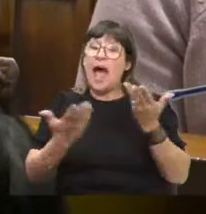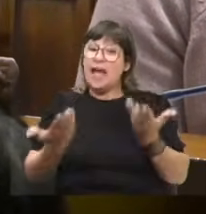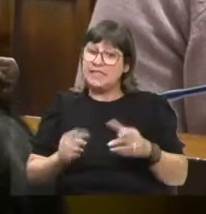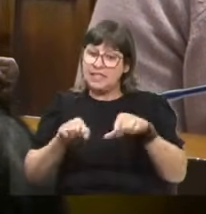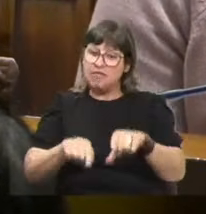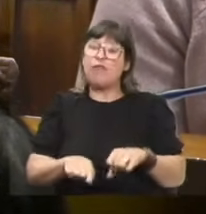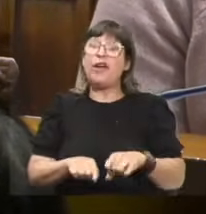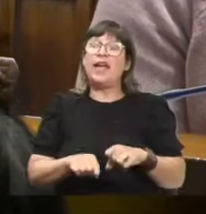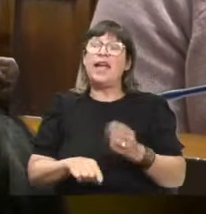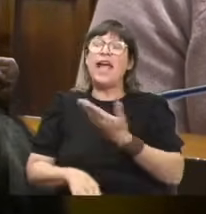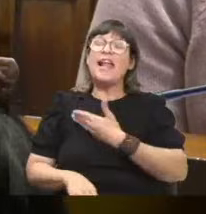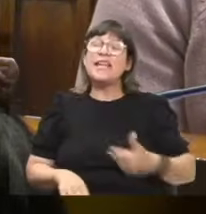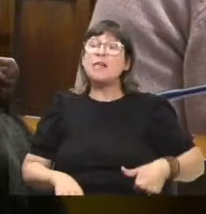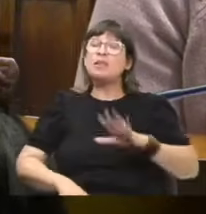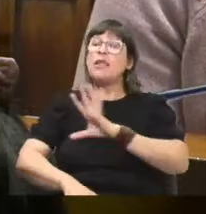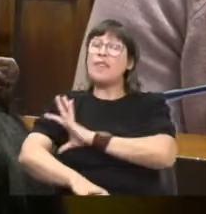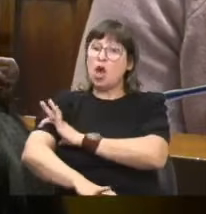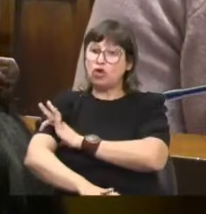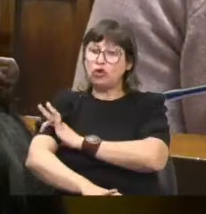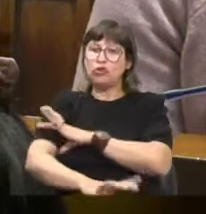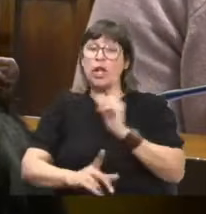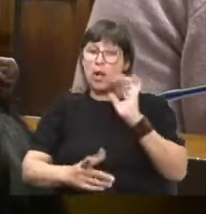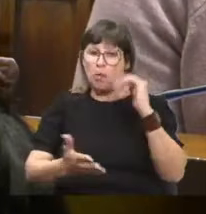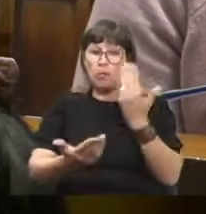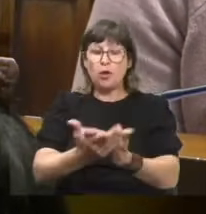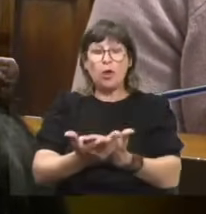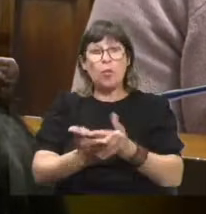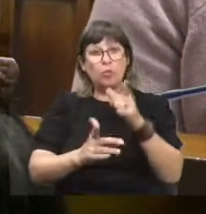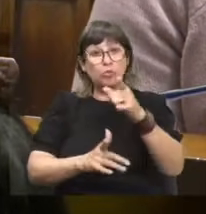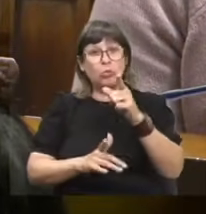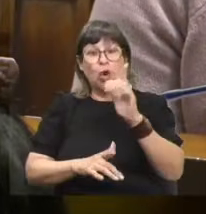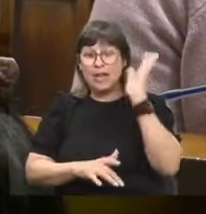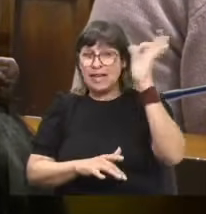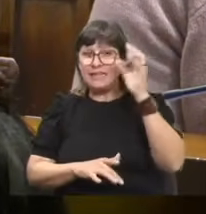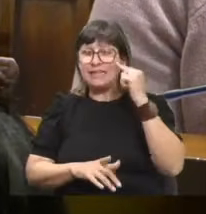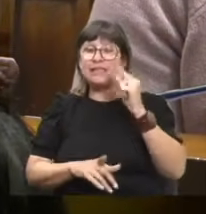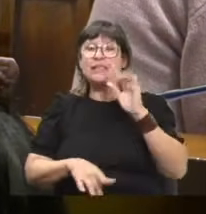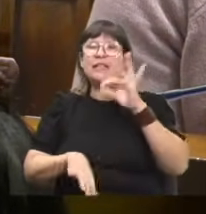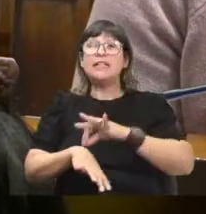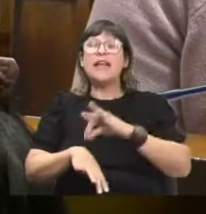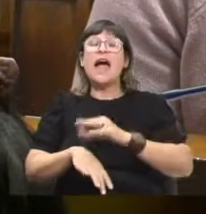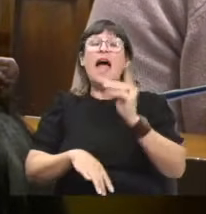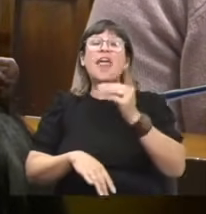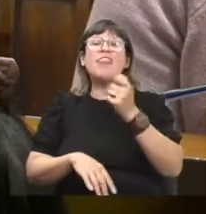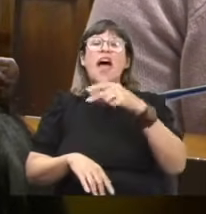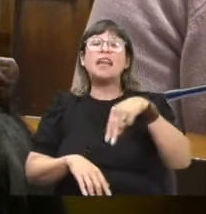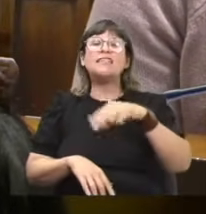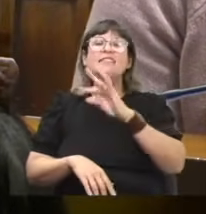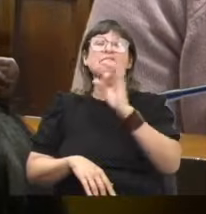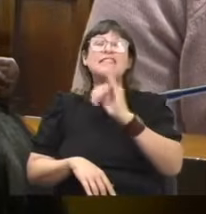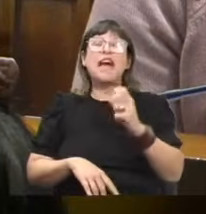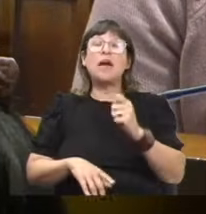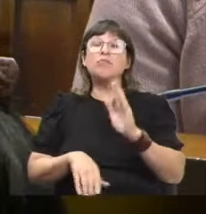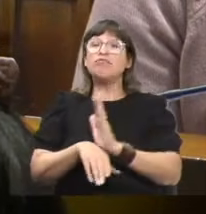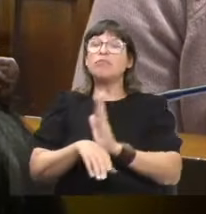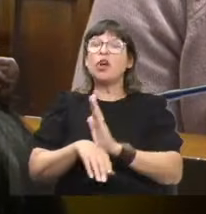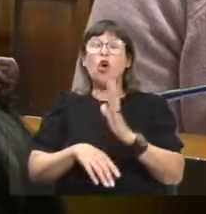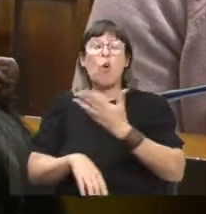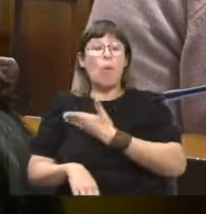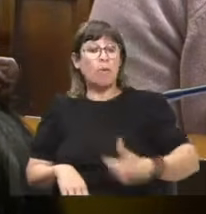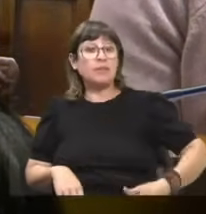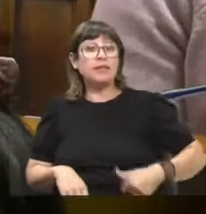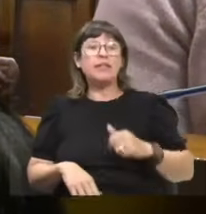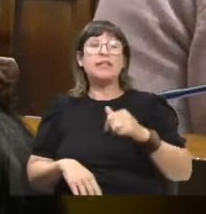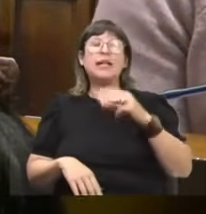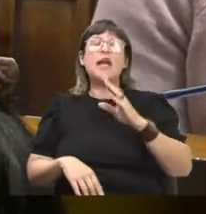el presidente Yamandu Orsi propuso ante el Senado al doctor Álvaro Danza como presidente, al magíster